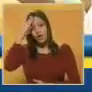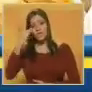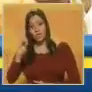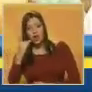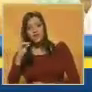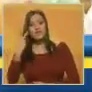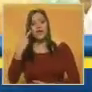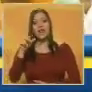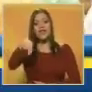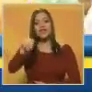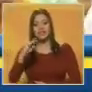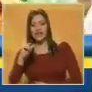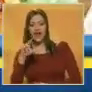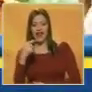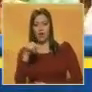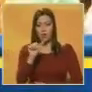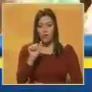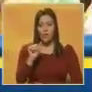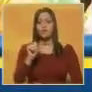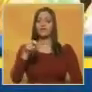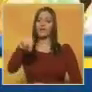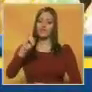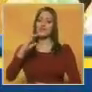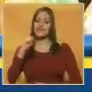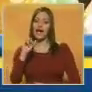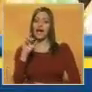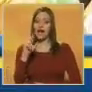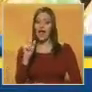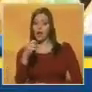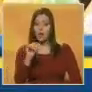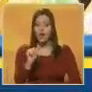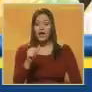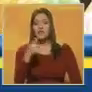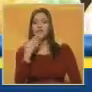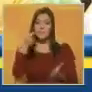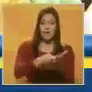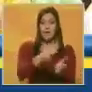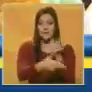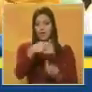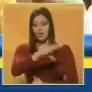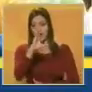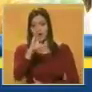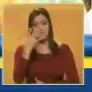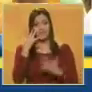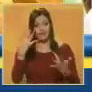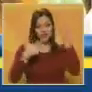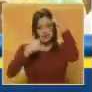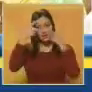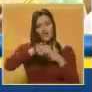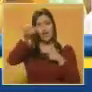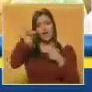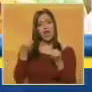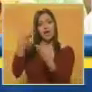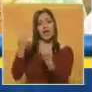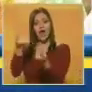Bolivia, en Nicaragua, se invierte en el Metro de Caracas. Que cada vez que un usuario del metro vea cómo el presidente viaja a otro país a regalar el